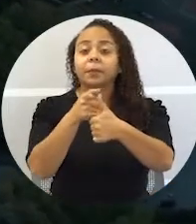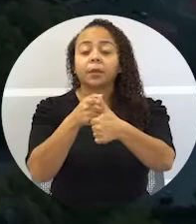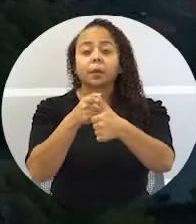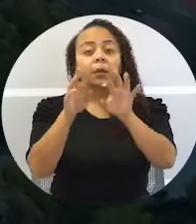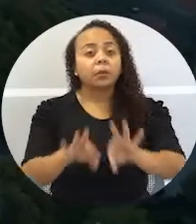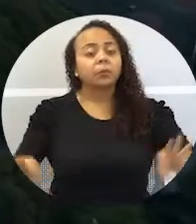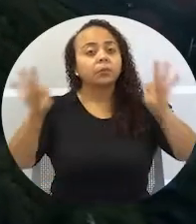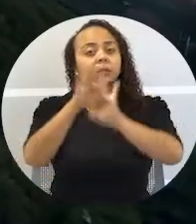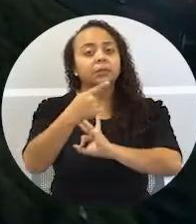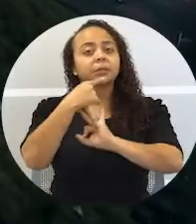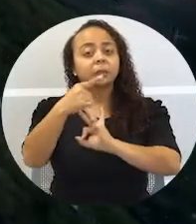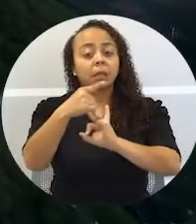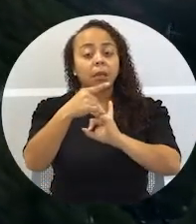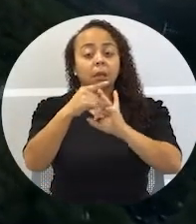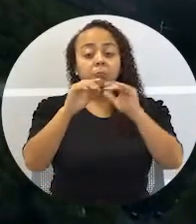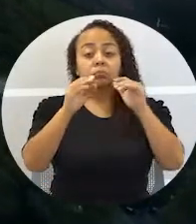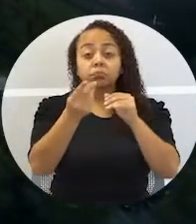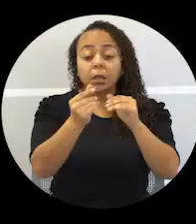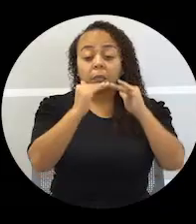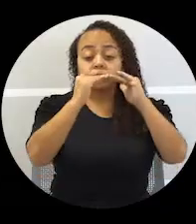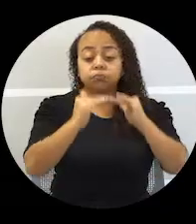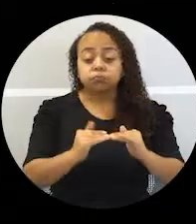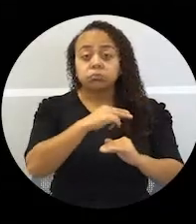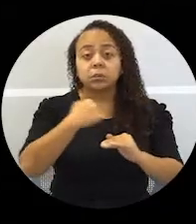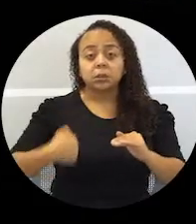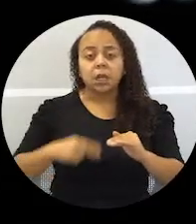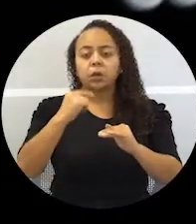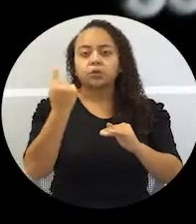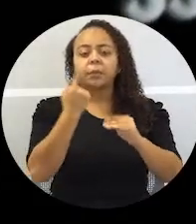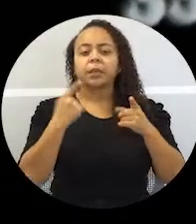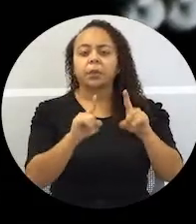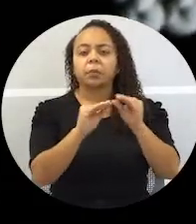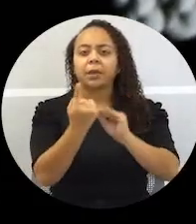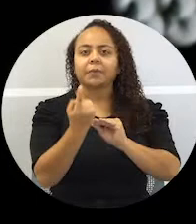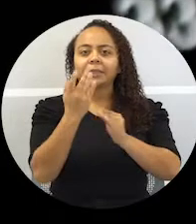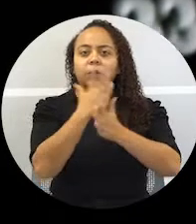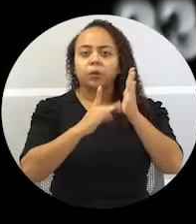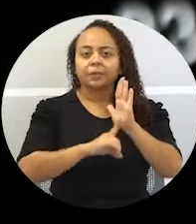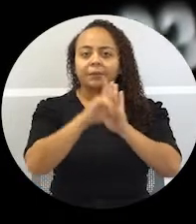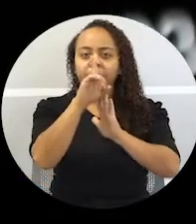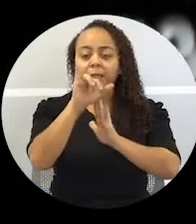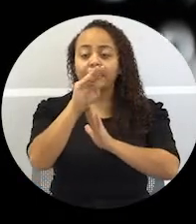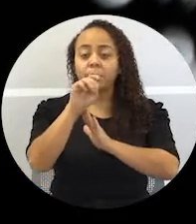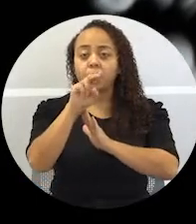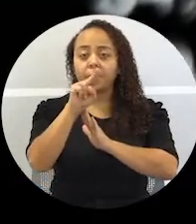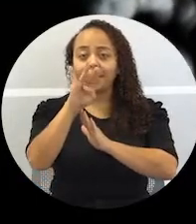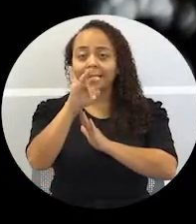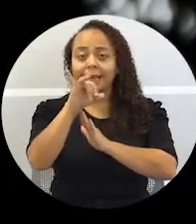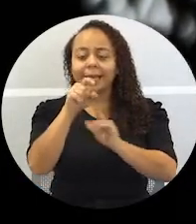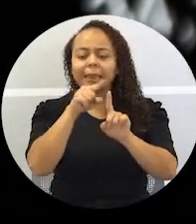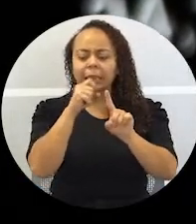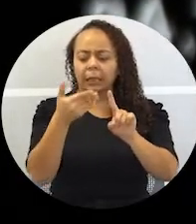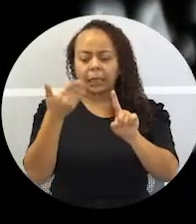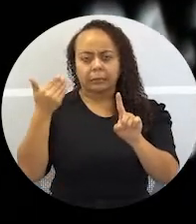mencionar que la caída de los mercados en china no solo viene asociada a los eventos más recientes de algunos desarrolladores inmobiliarios sino que viene desde un poco